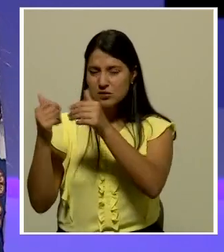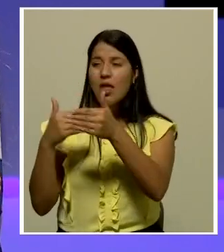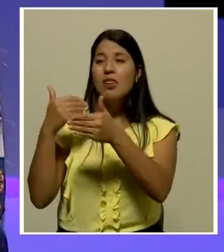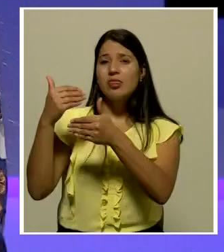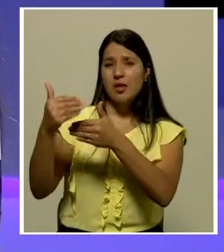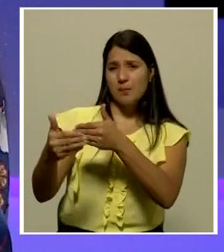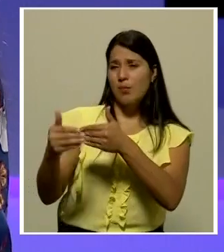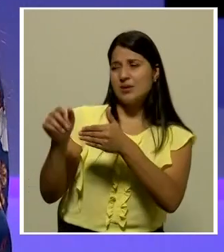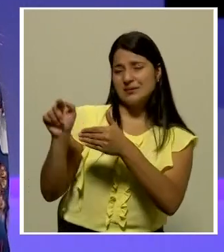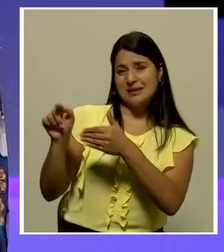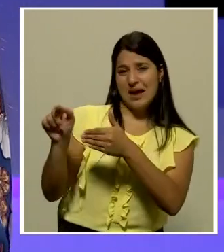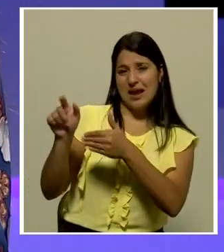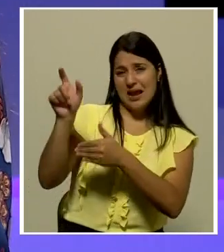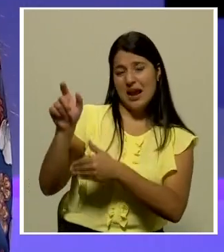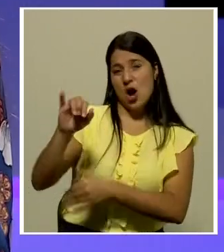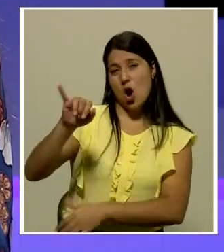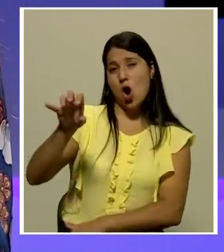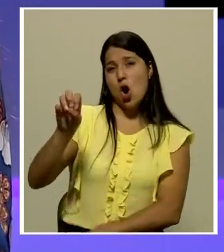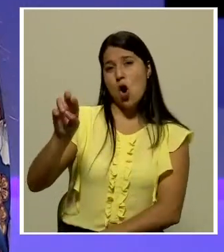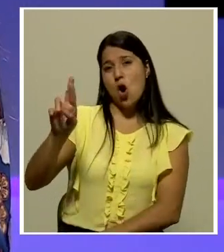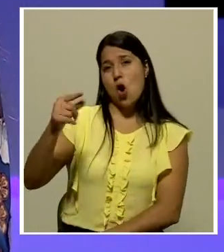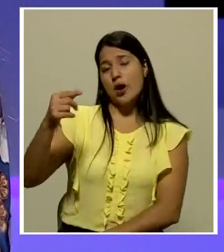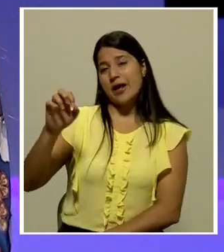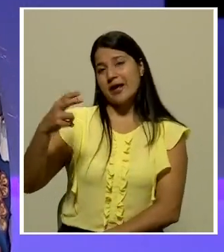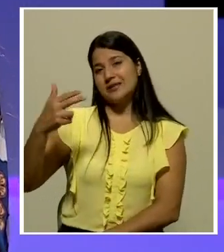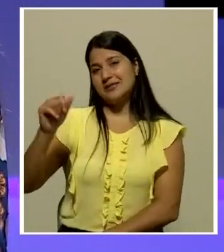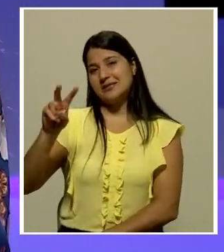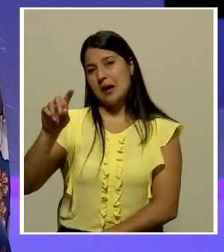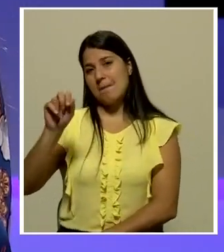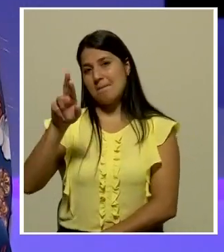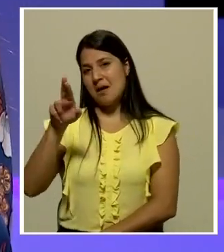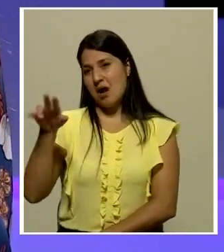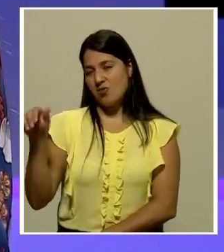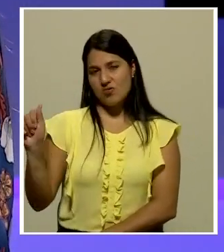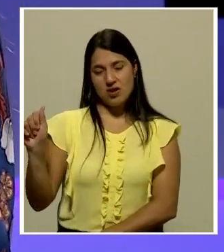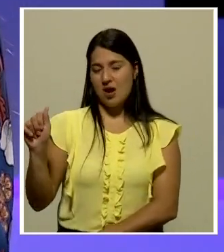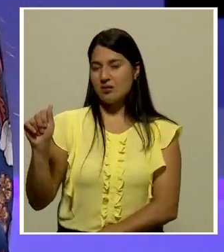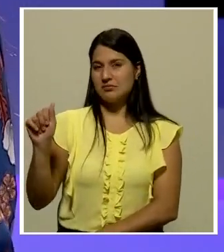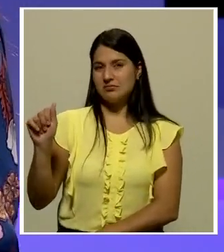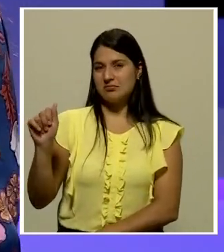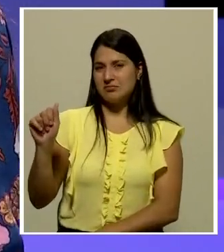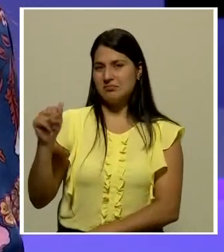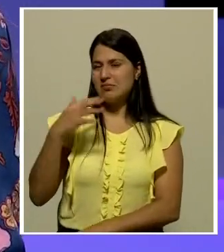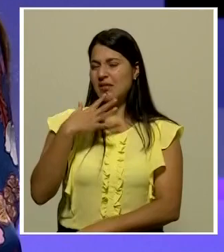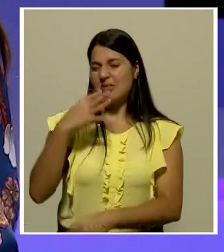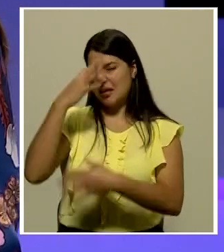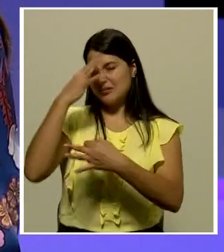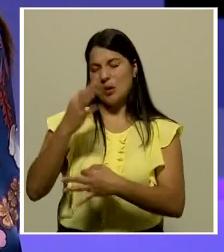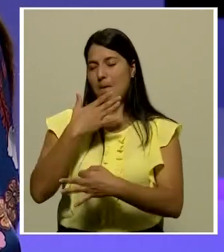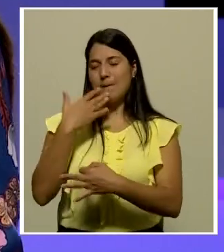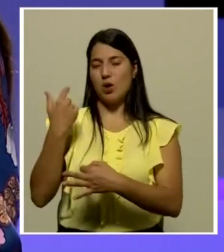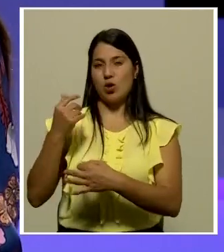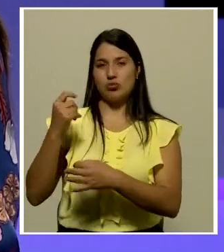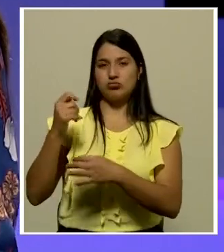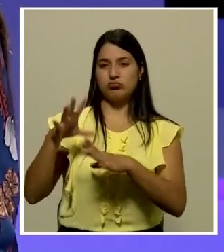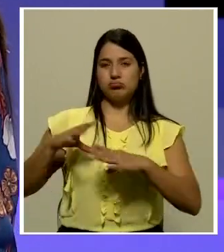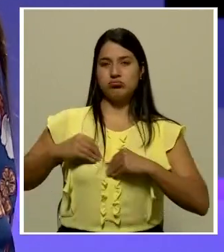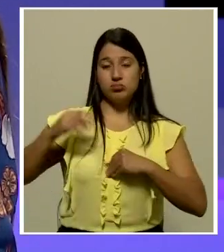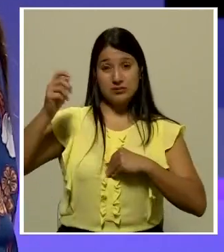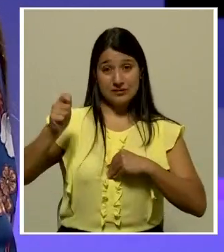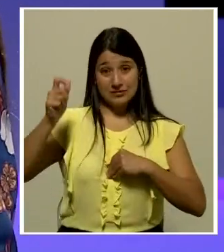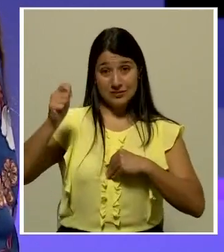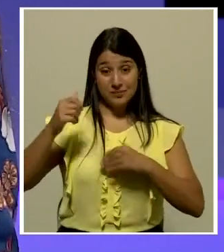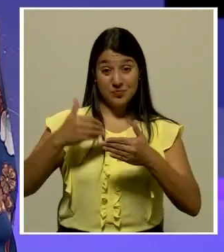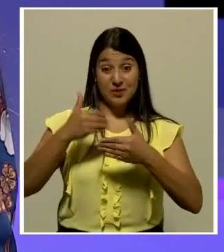su jubilación. Hubo una ola de jubilaciones en esa época en el Poder Judicial. Él se acoge a su jubilación y aparece la figura de doña Emilia